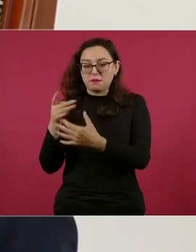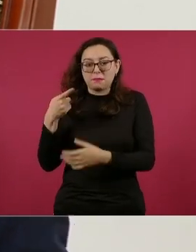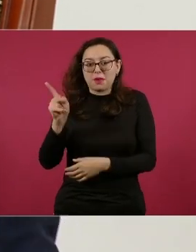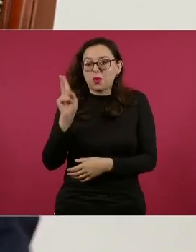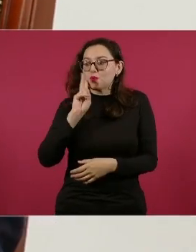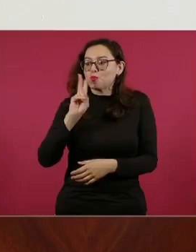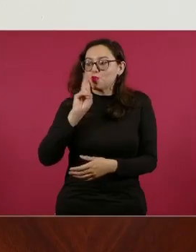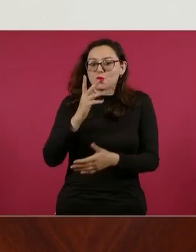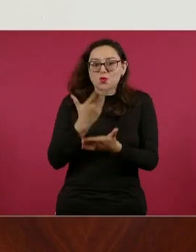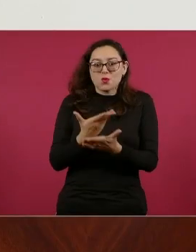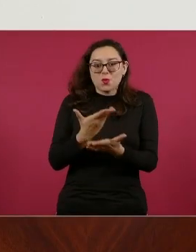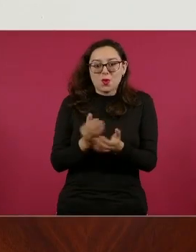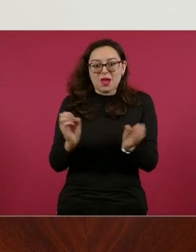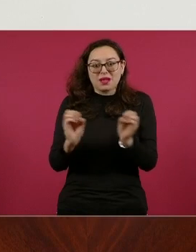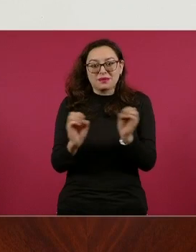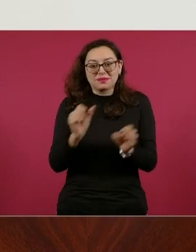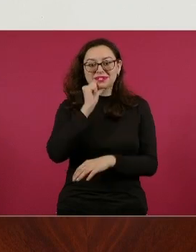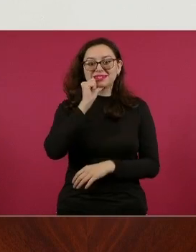Y eso